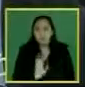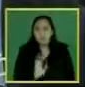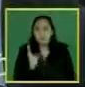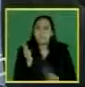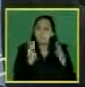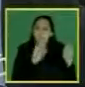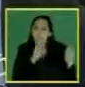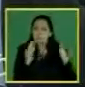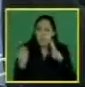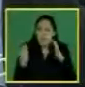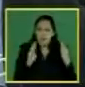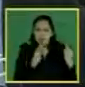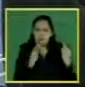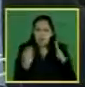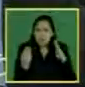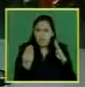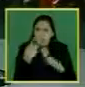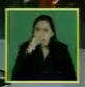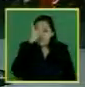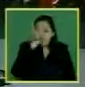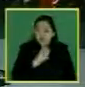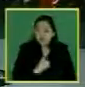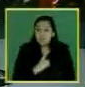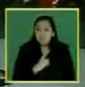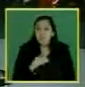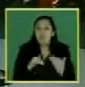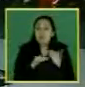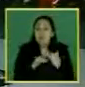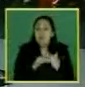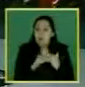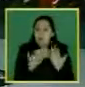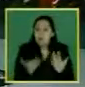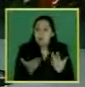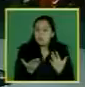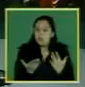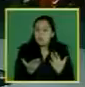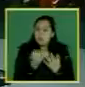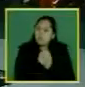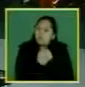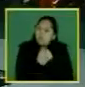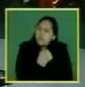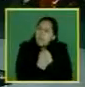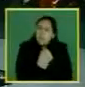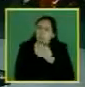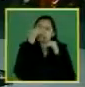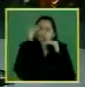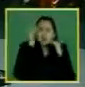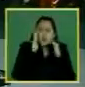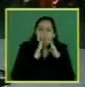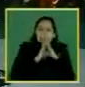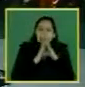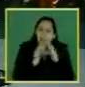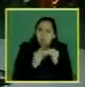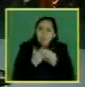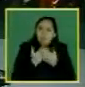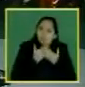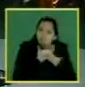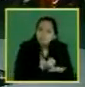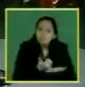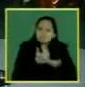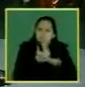una descalificación de una discapacidad que lo que tendría era que generar amor, De atención, todos para con ese niño, fraternidad,